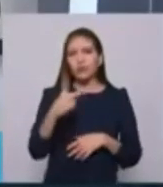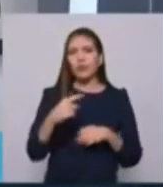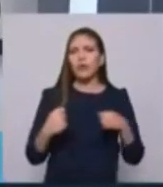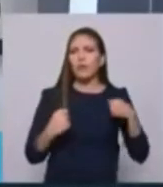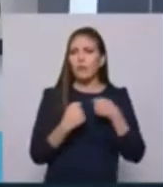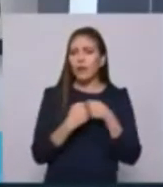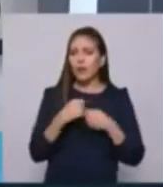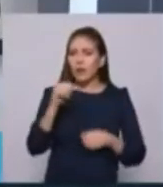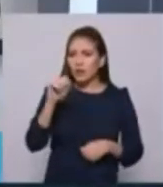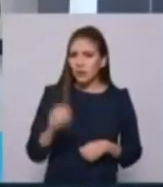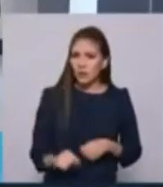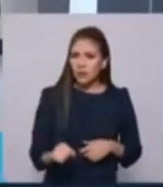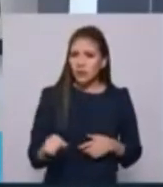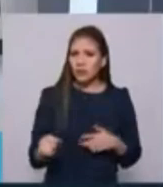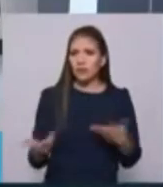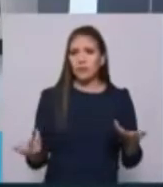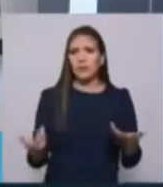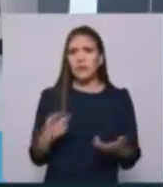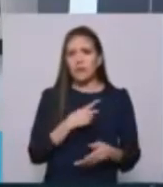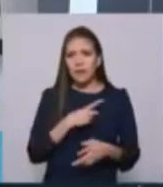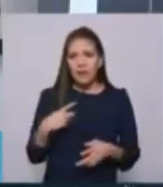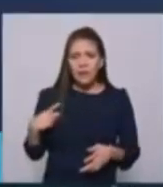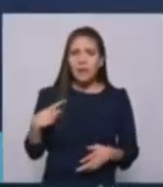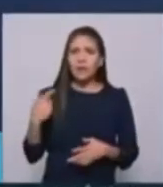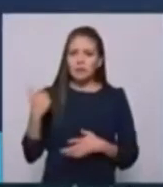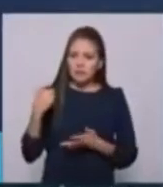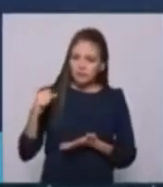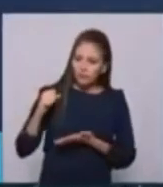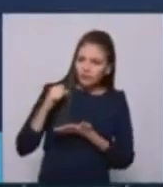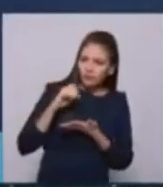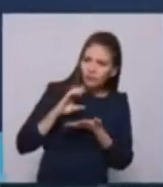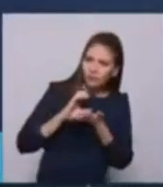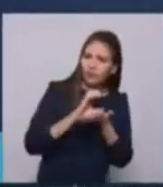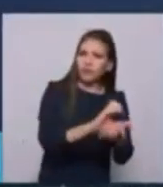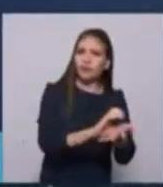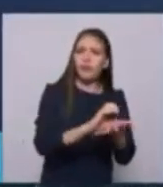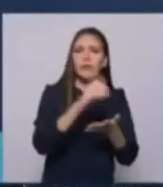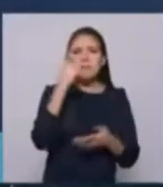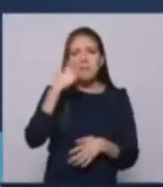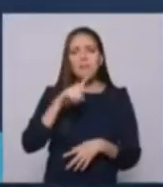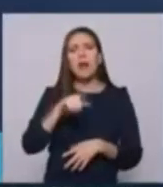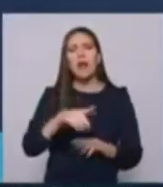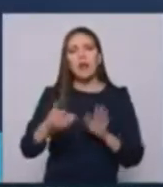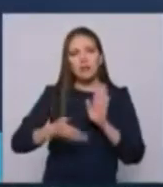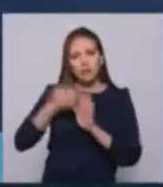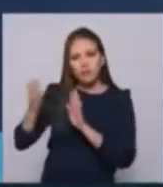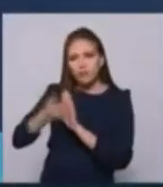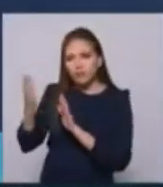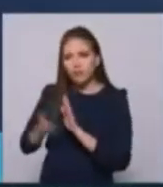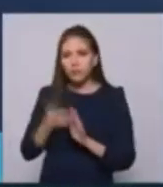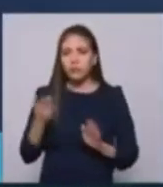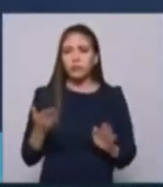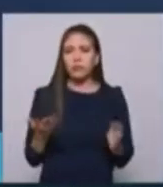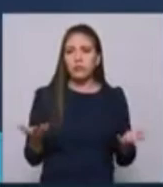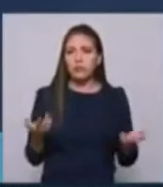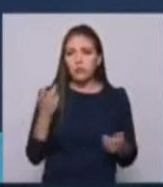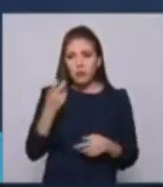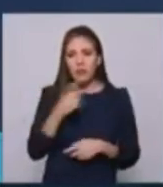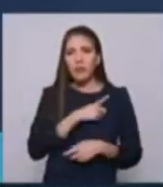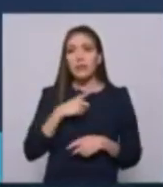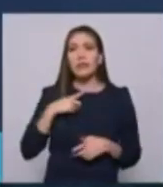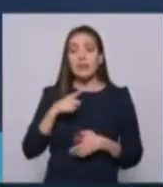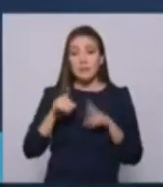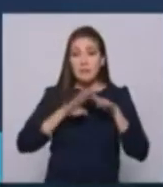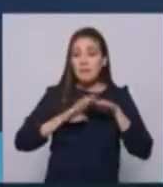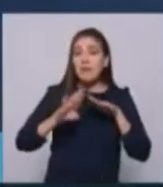Mucho. Hay que meterle lana a la infraestructura, o sea, entonces hay que discutir nuestra visión migratoria más a